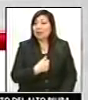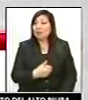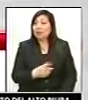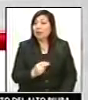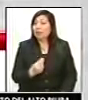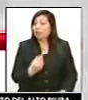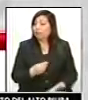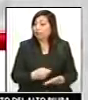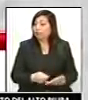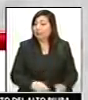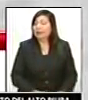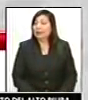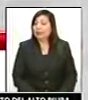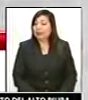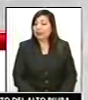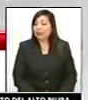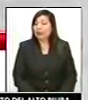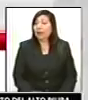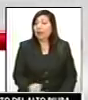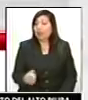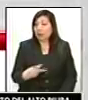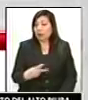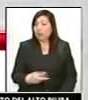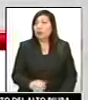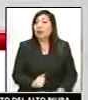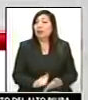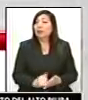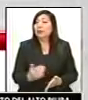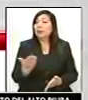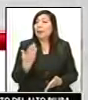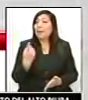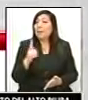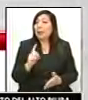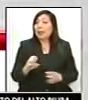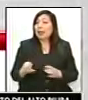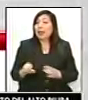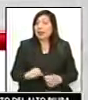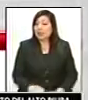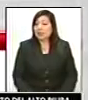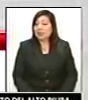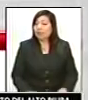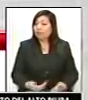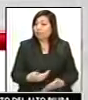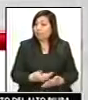habrían prescrito. Segundo hecho, solicitud para la realización de una